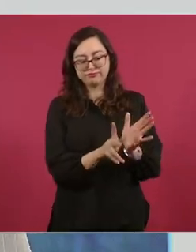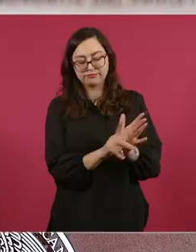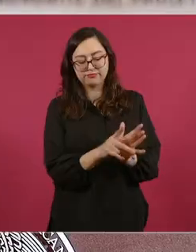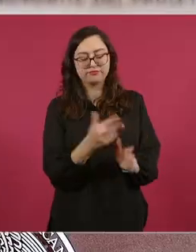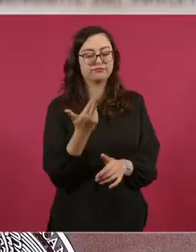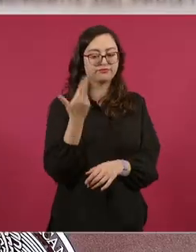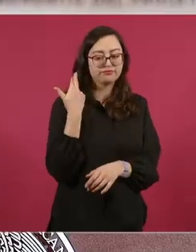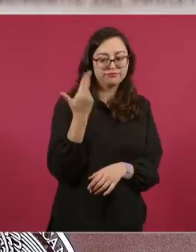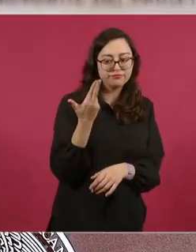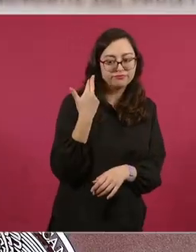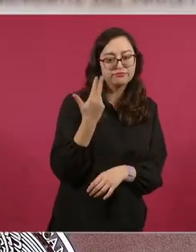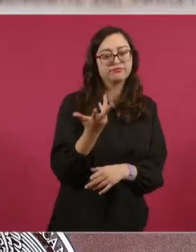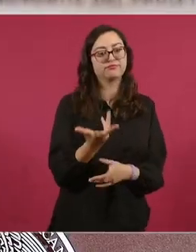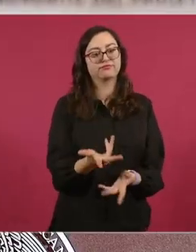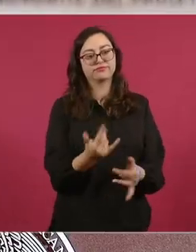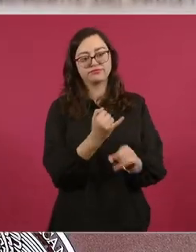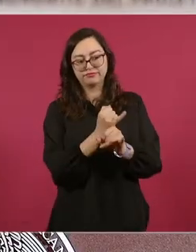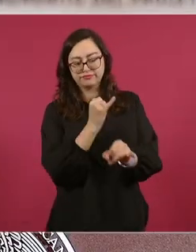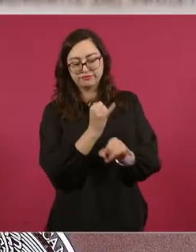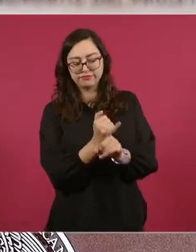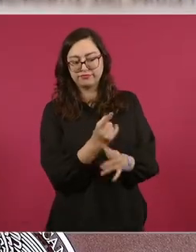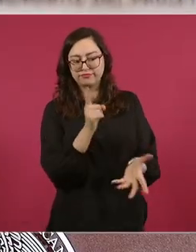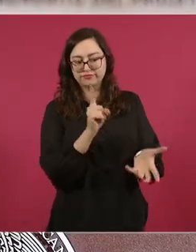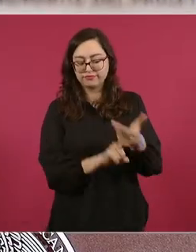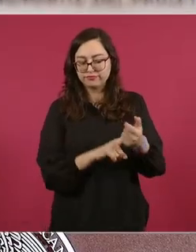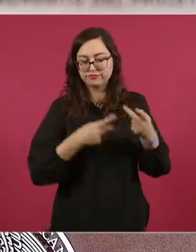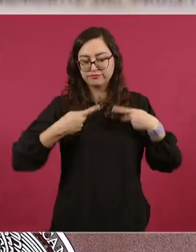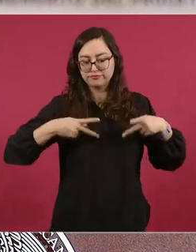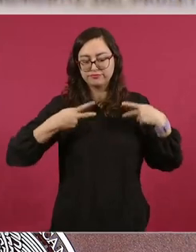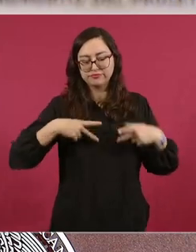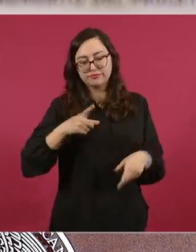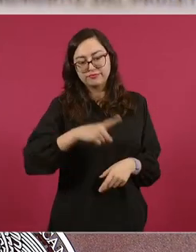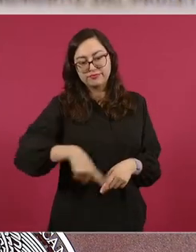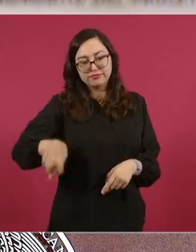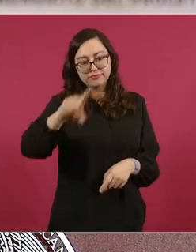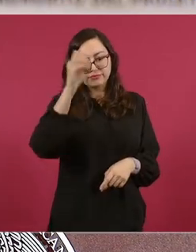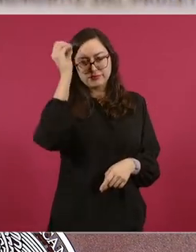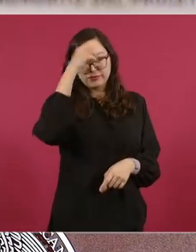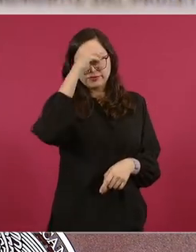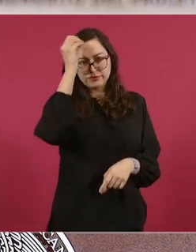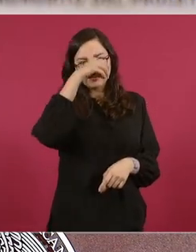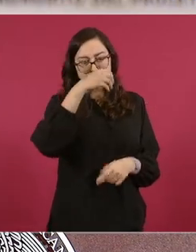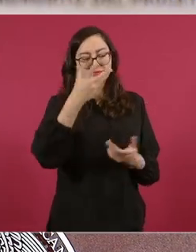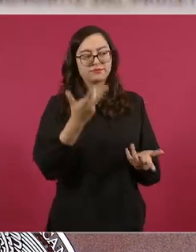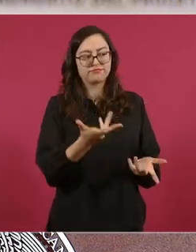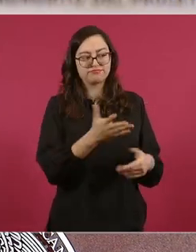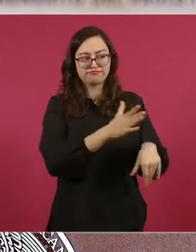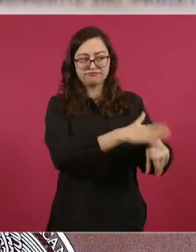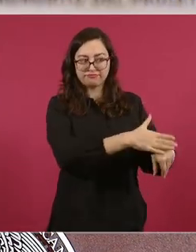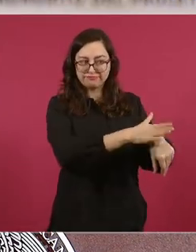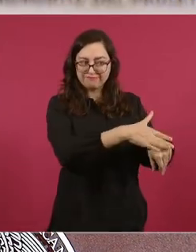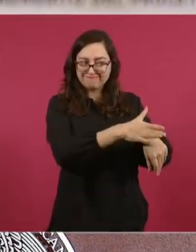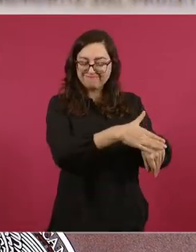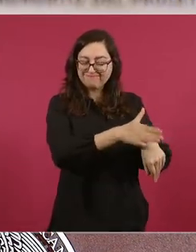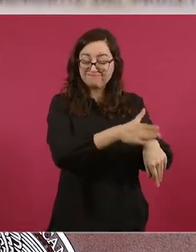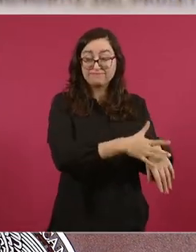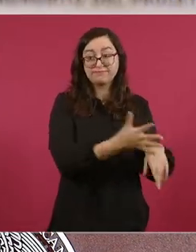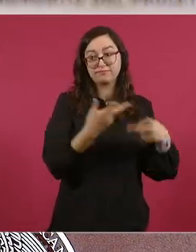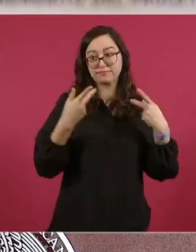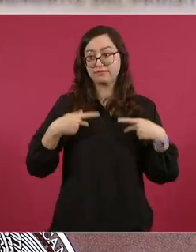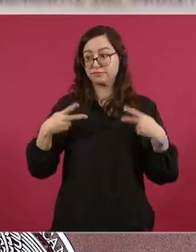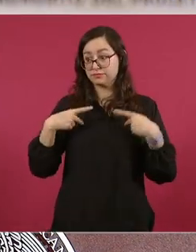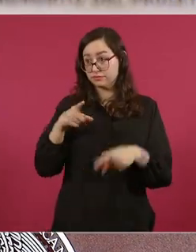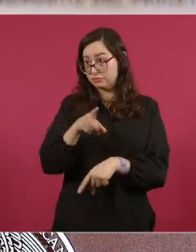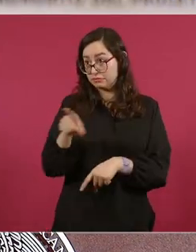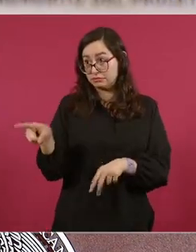comentaristas en redes sociales, en medios de comunicación, a los columnistas, a los usuarios de redes sociales, a